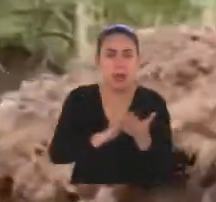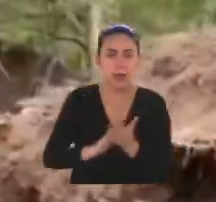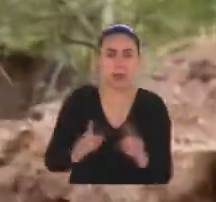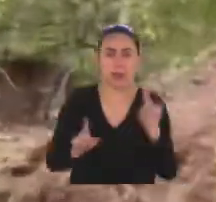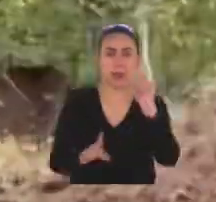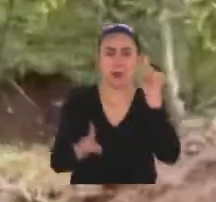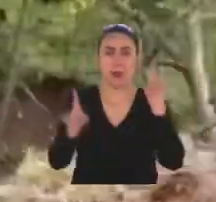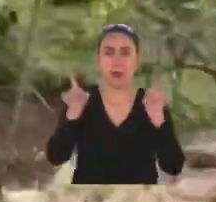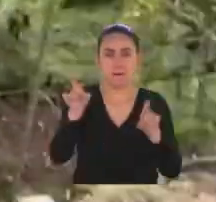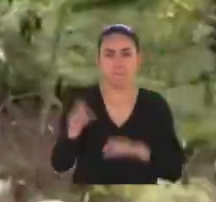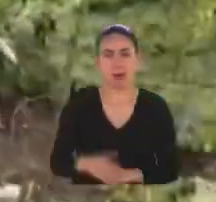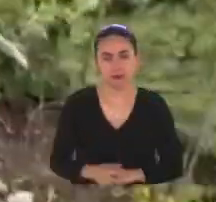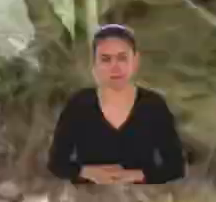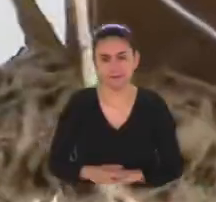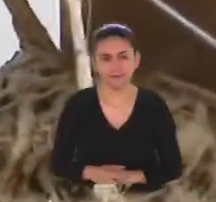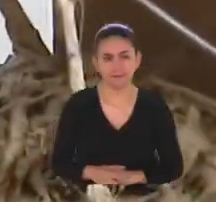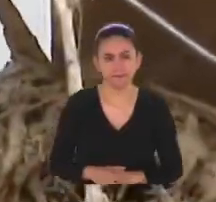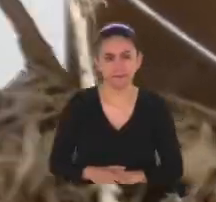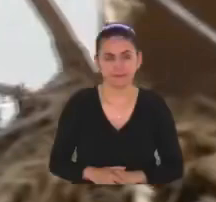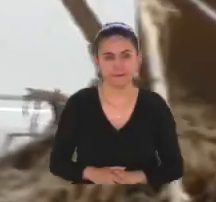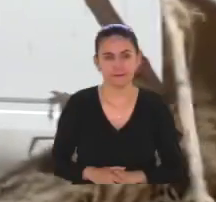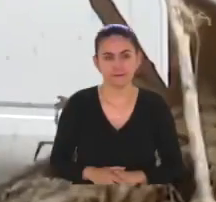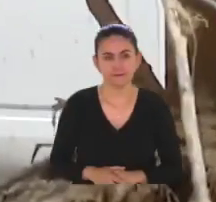Caramanta y Valparaíso.